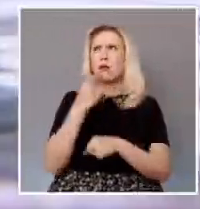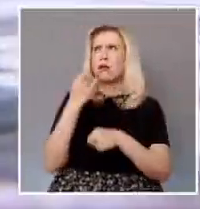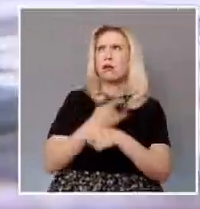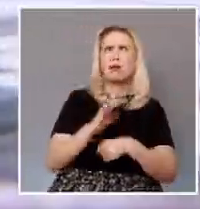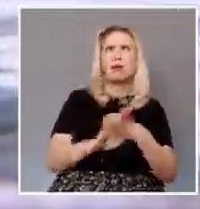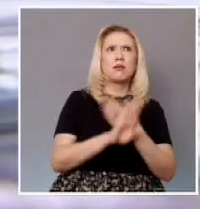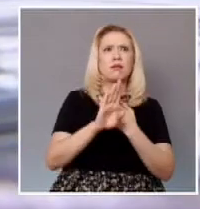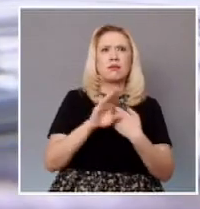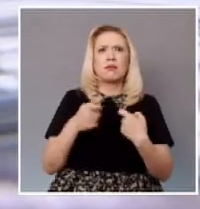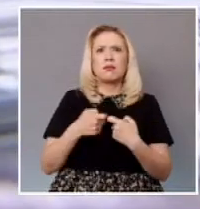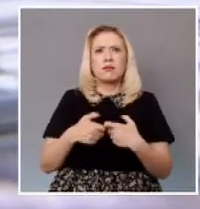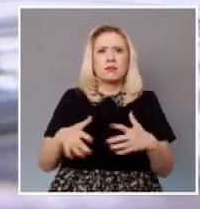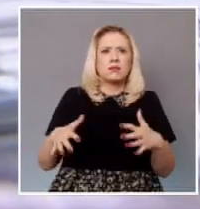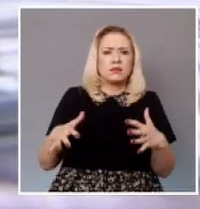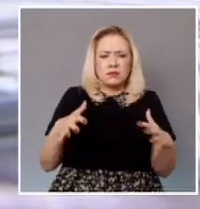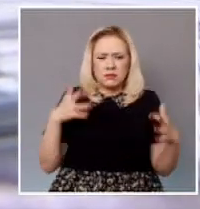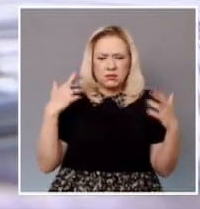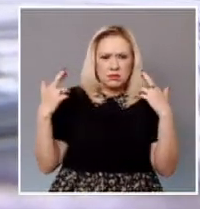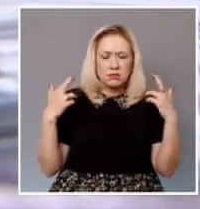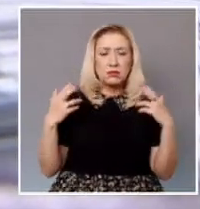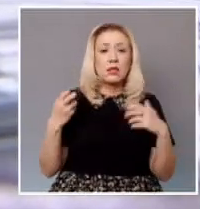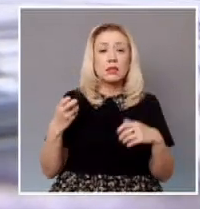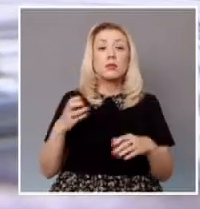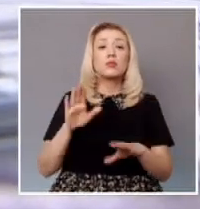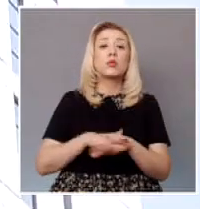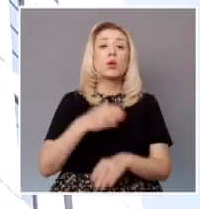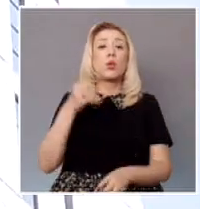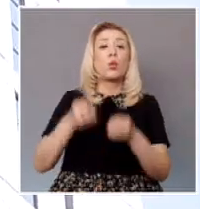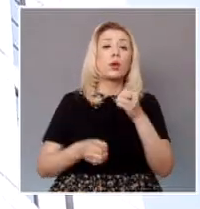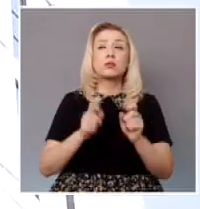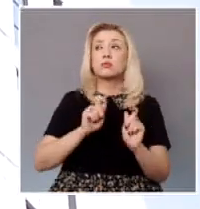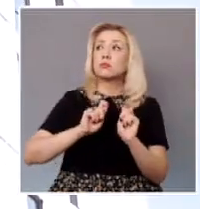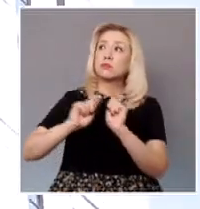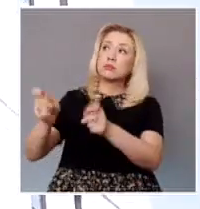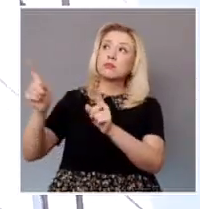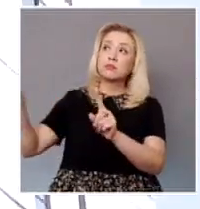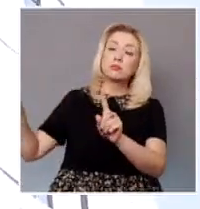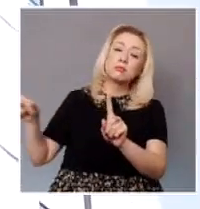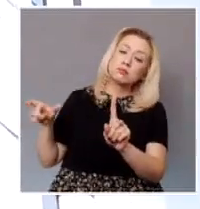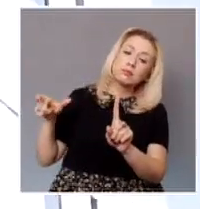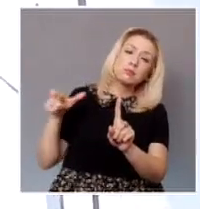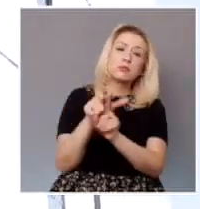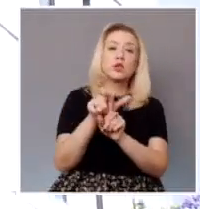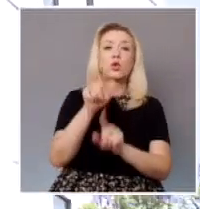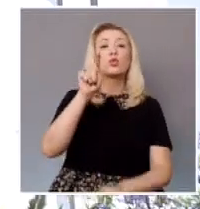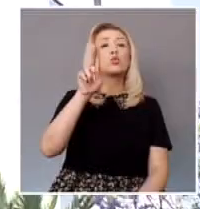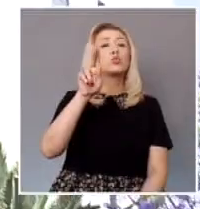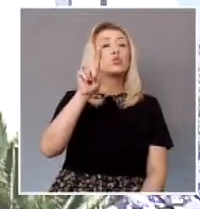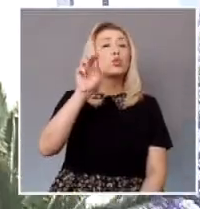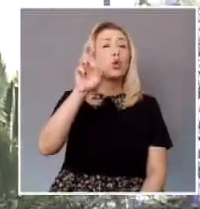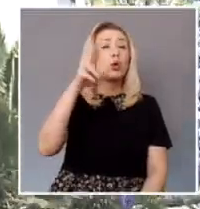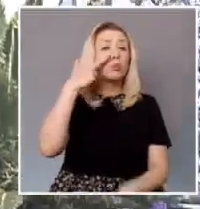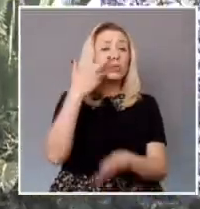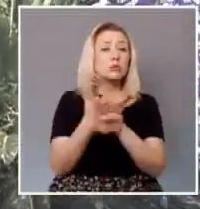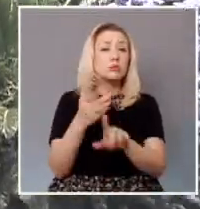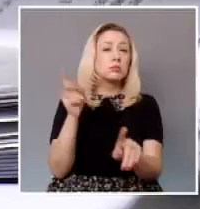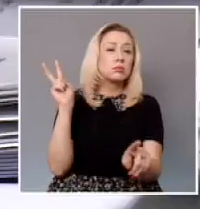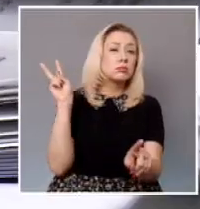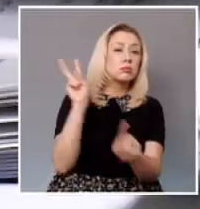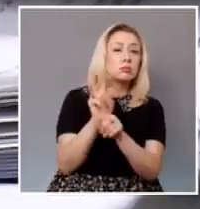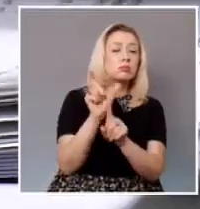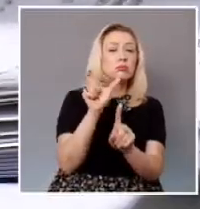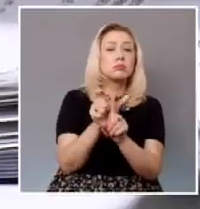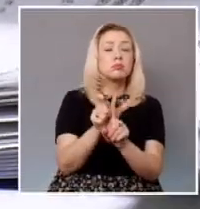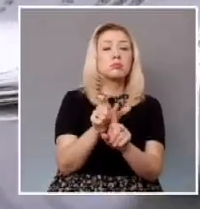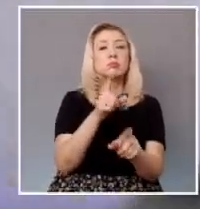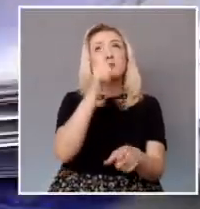que a través de un juicio de interdicción fue privada de sus derechos y alojada en un cuarto de azotea con bienes y servicios limitados. A